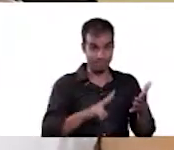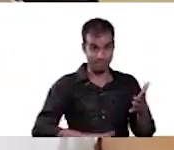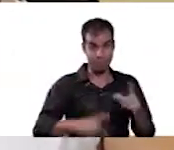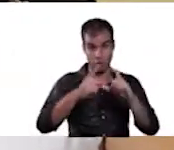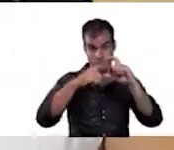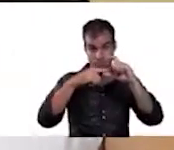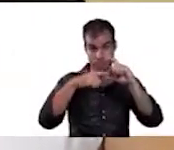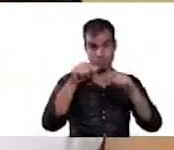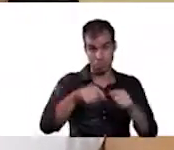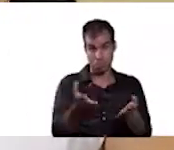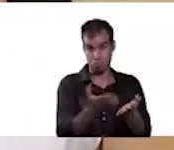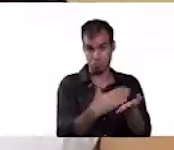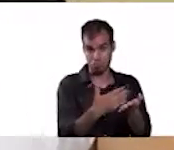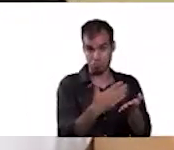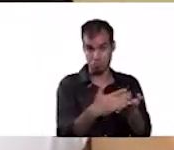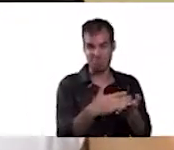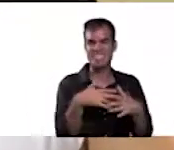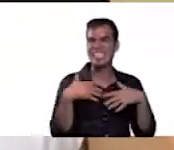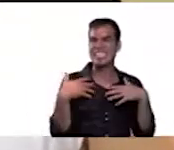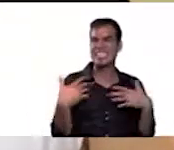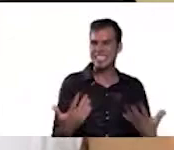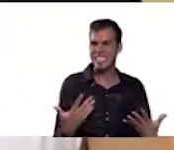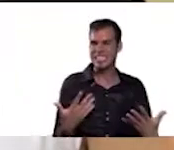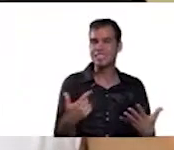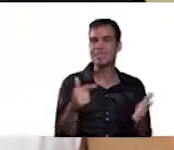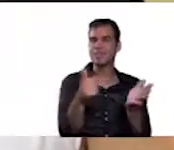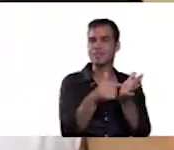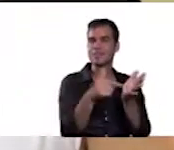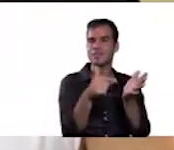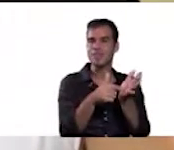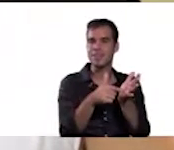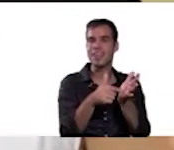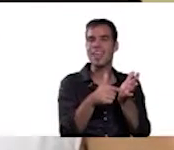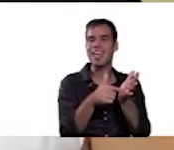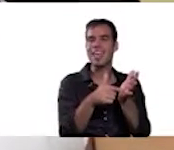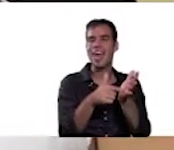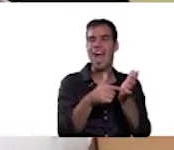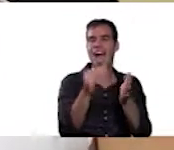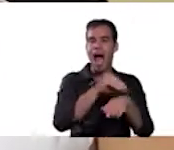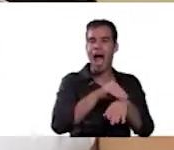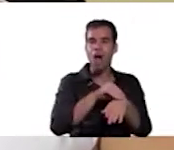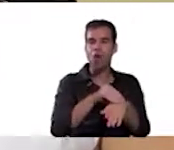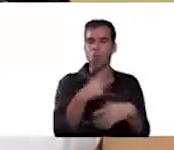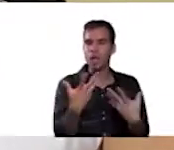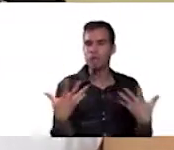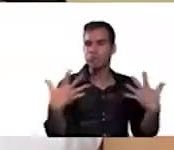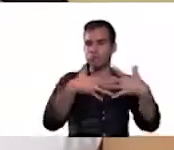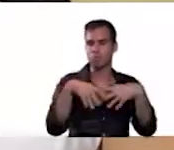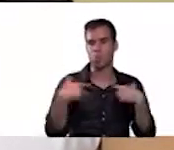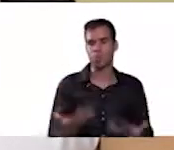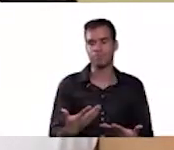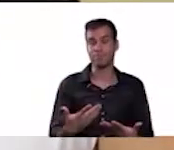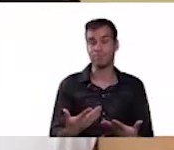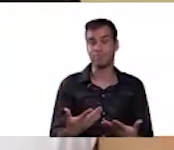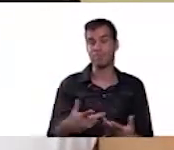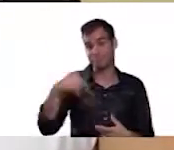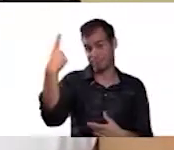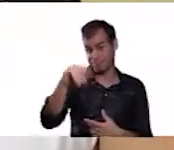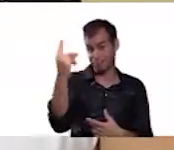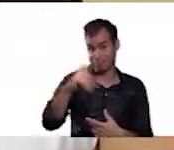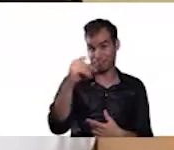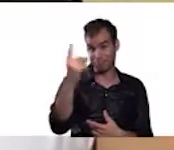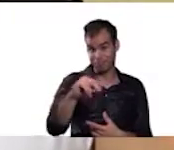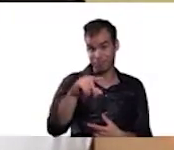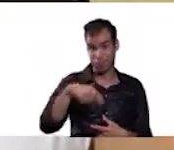estas páginas, van a ver de qué función química son isómeros los alcoholes. Y entonces, para ejercitar todo esto